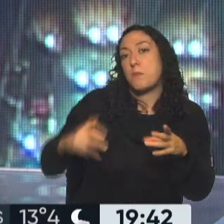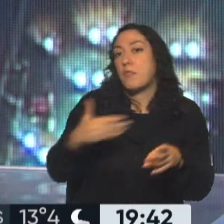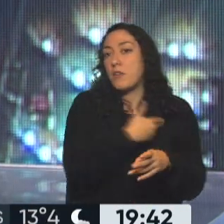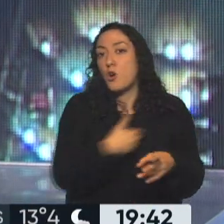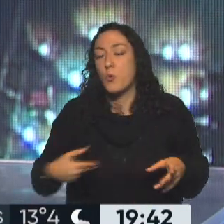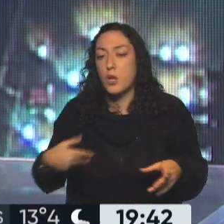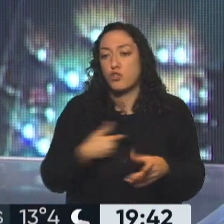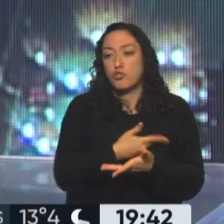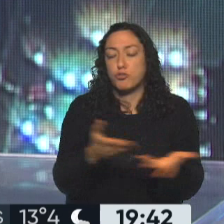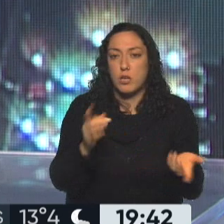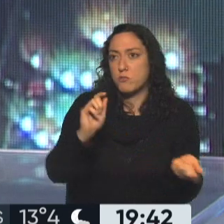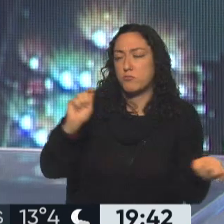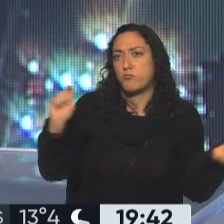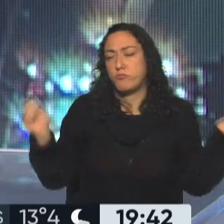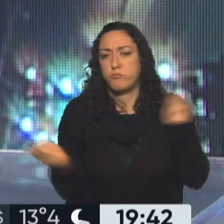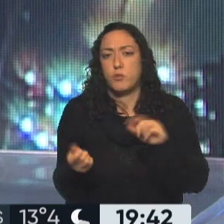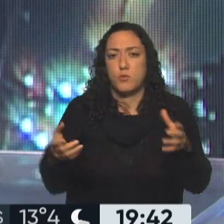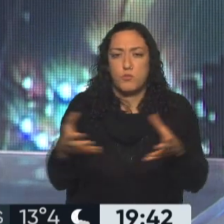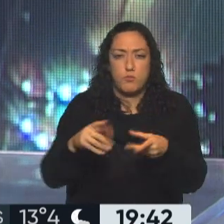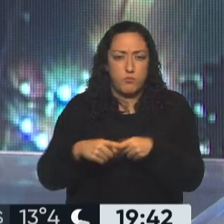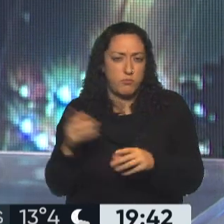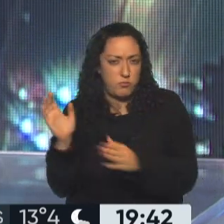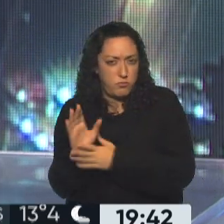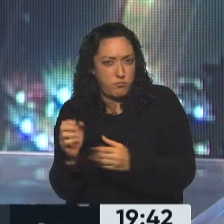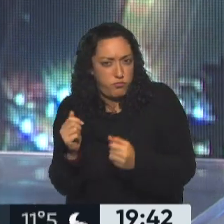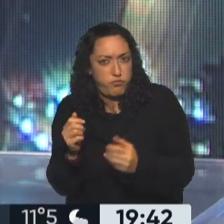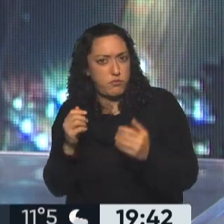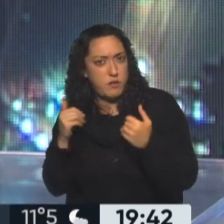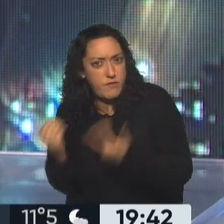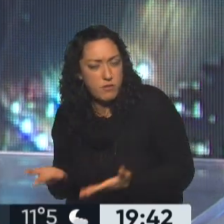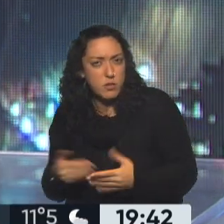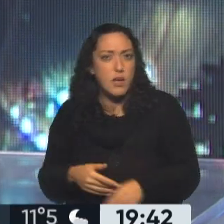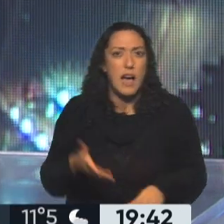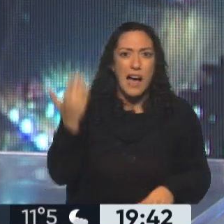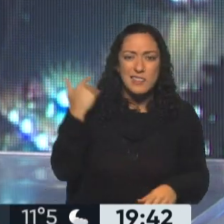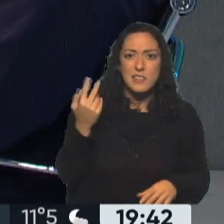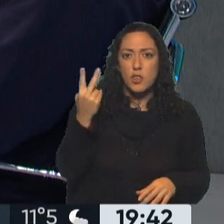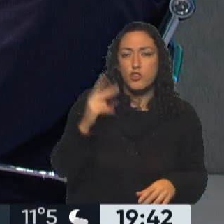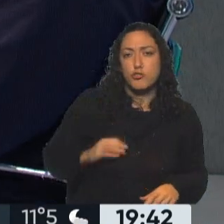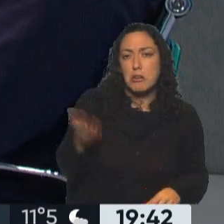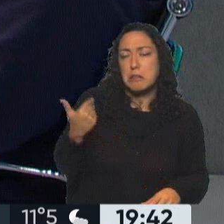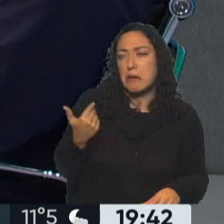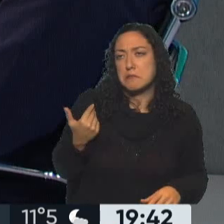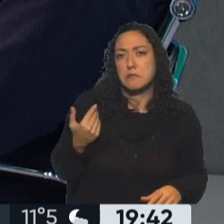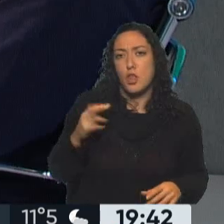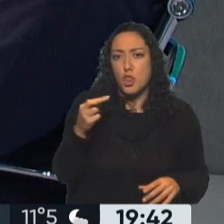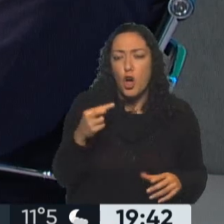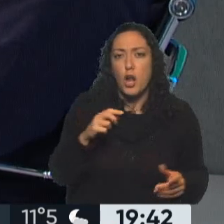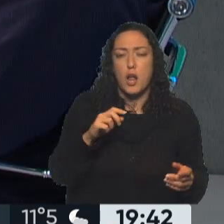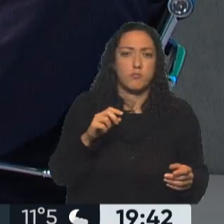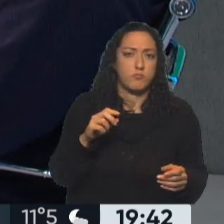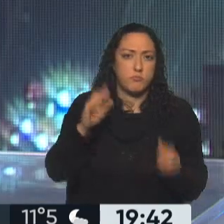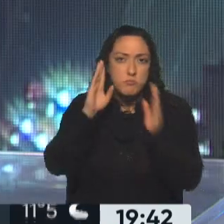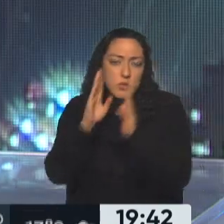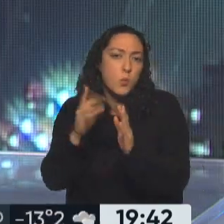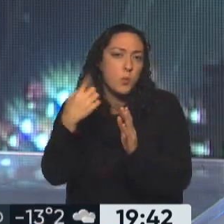cada vez más a la derecha, ¿no? Por ejemplo, la dolarización era algo que no estaba en agenda hace 2 años y hoy lo estamos discutiendo. La venta de órganos, que muchas veces